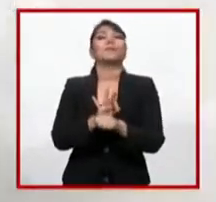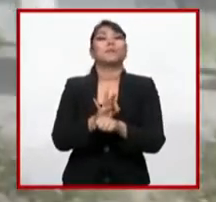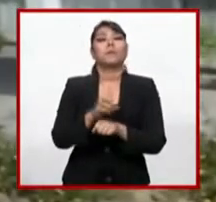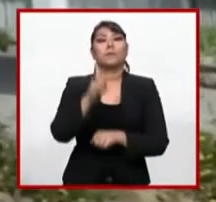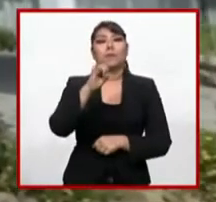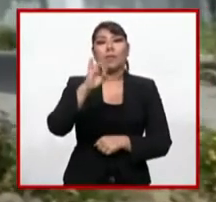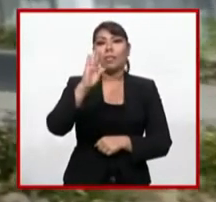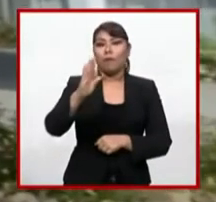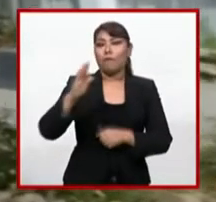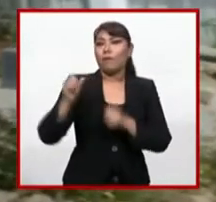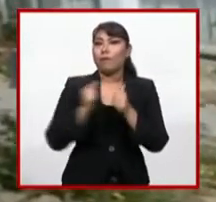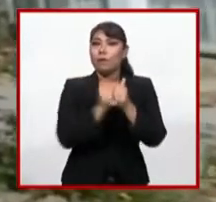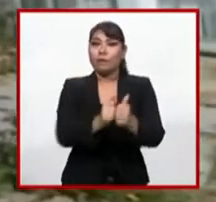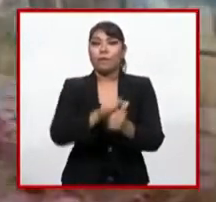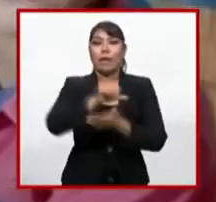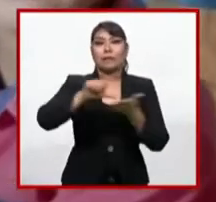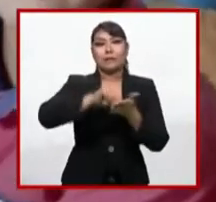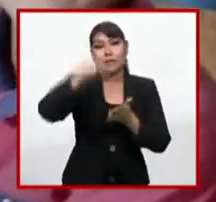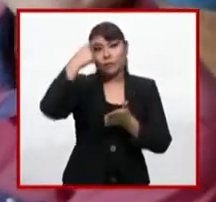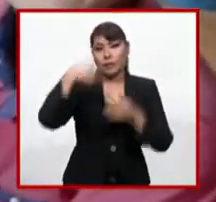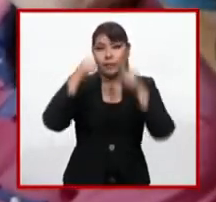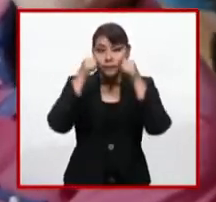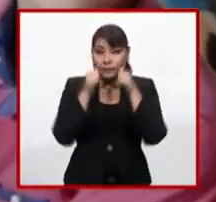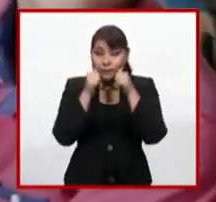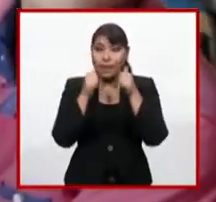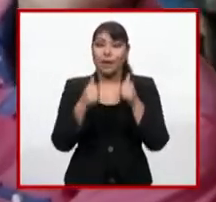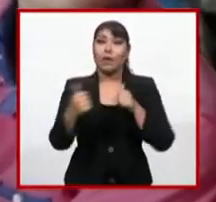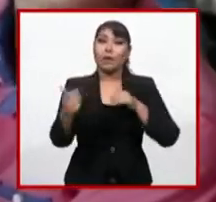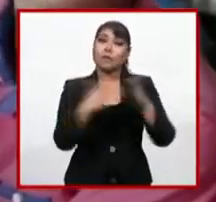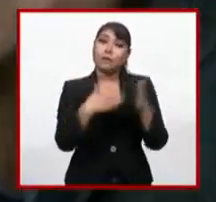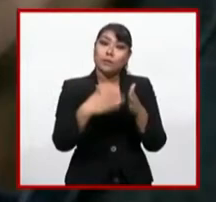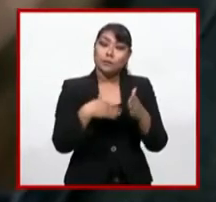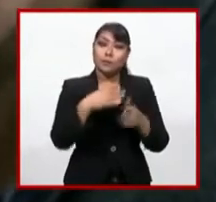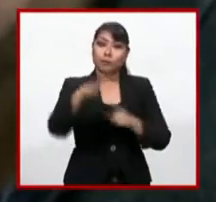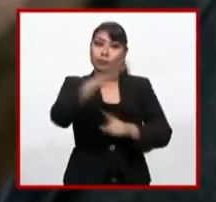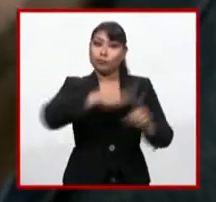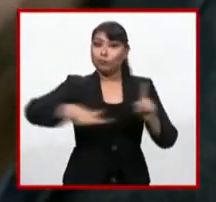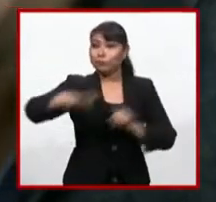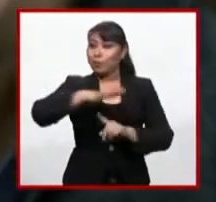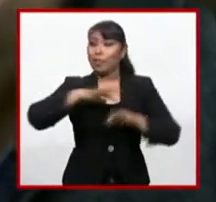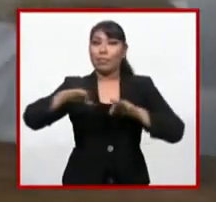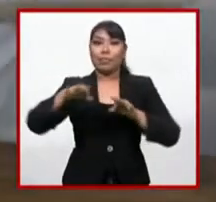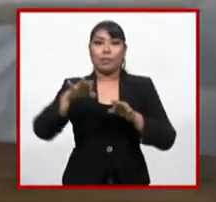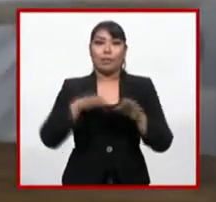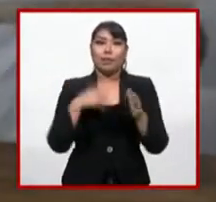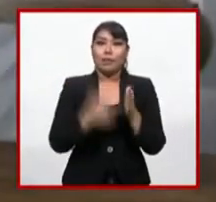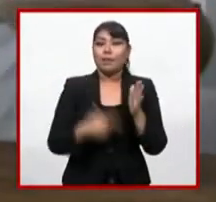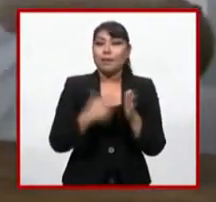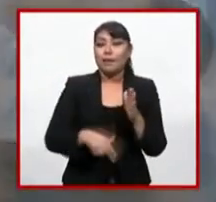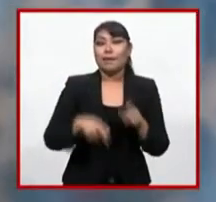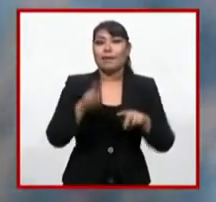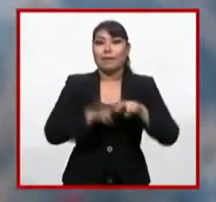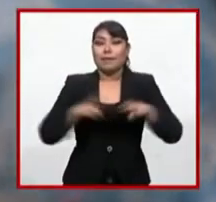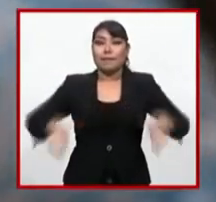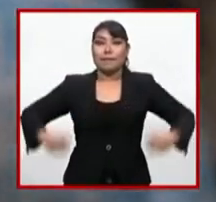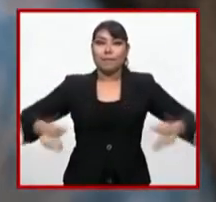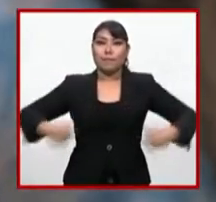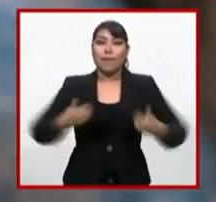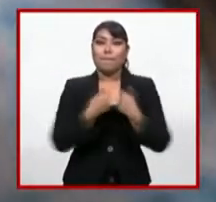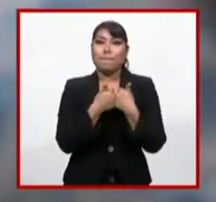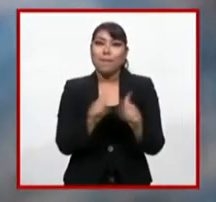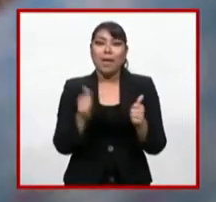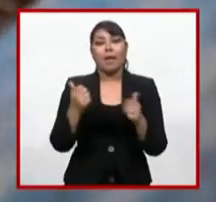te lleva, el centro para ciegos, las cocinas comunitarias, el taller de sillas de ruedas, la panadería,